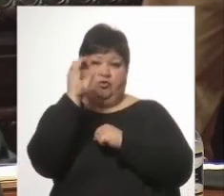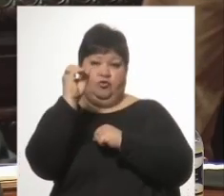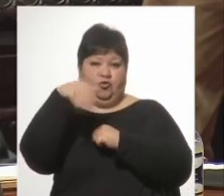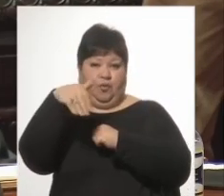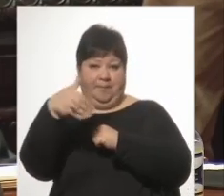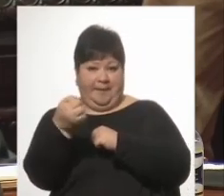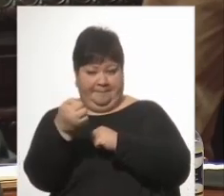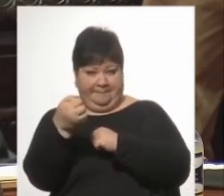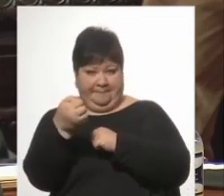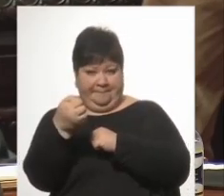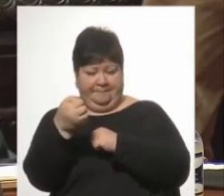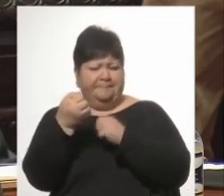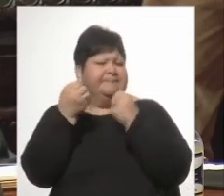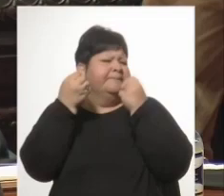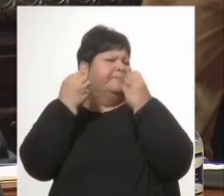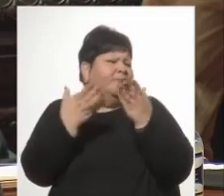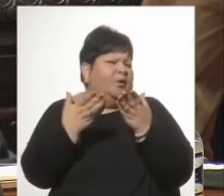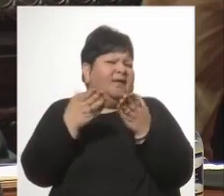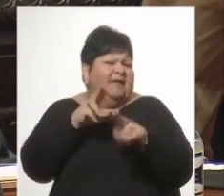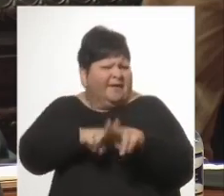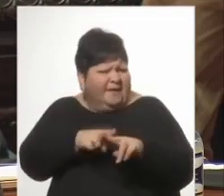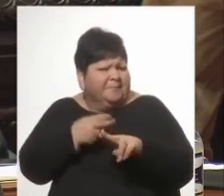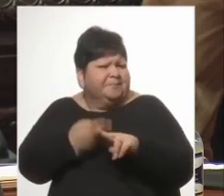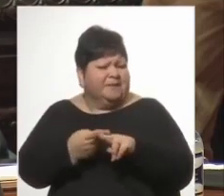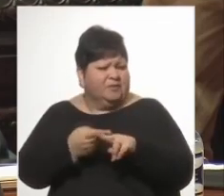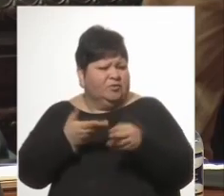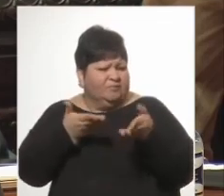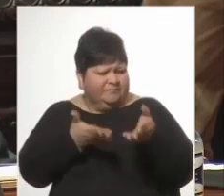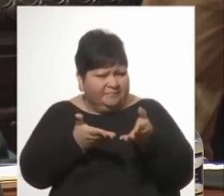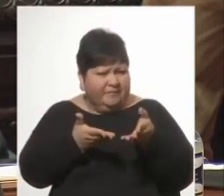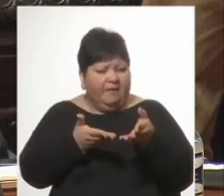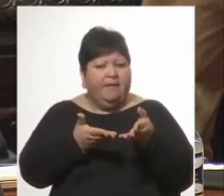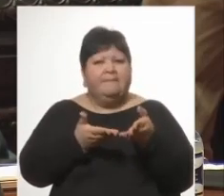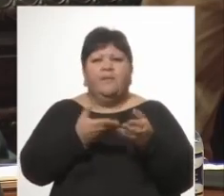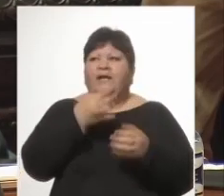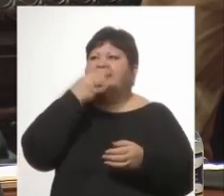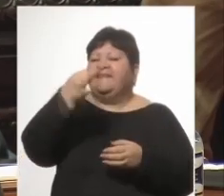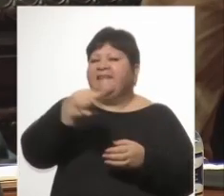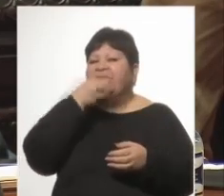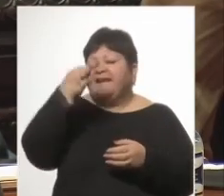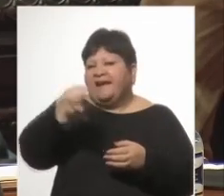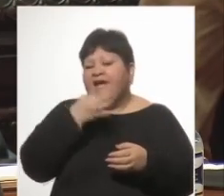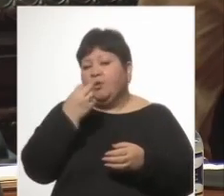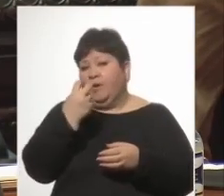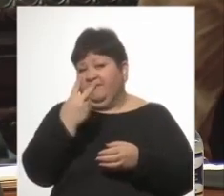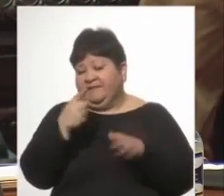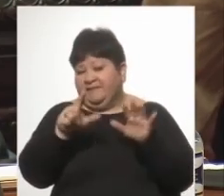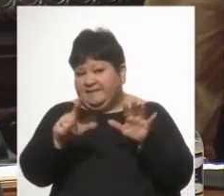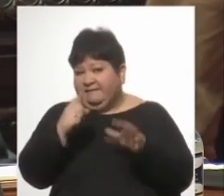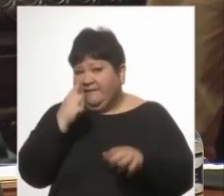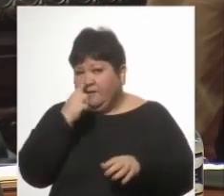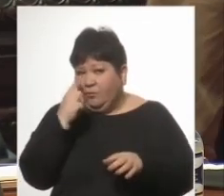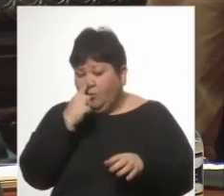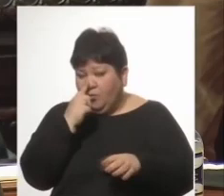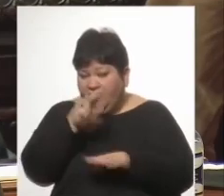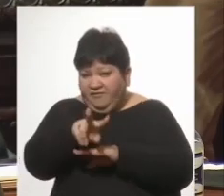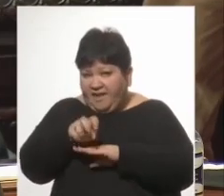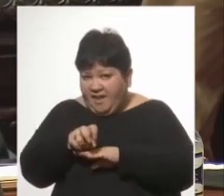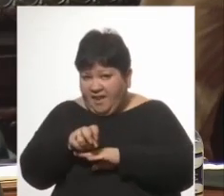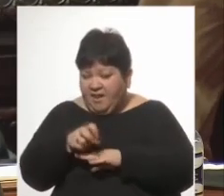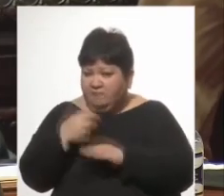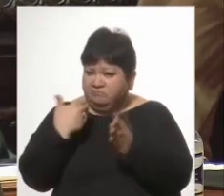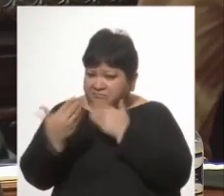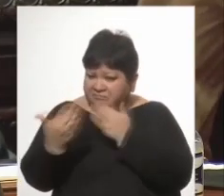Toma. ¿Y por qué hago hincapié en esto? Porque habiéndole yo declarado eso al fiscal el 27 de junio, cuando el